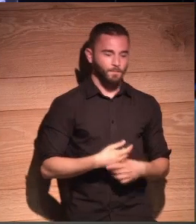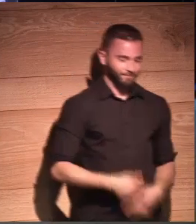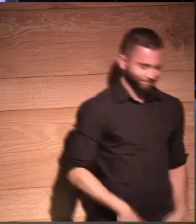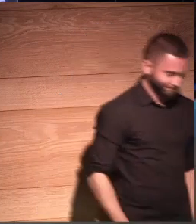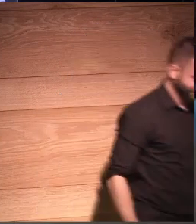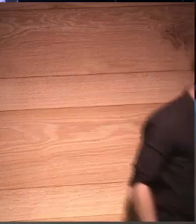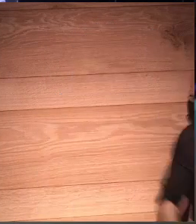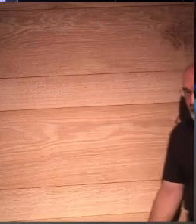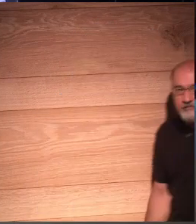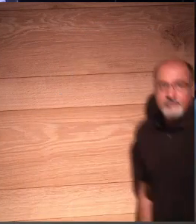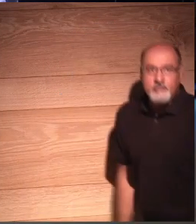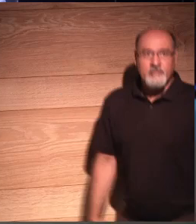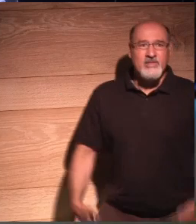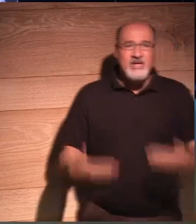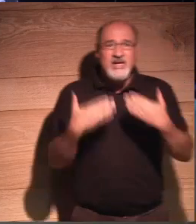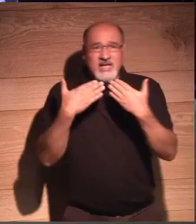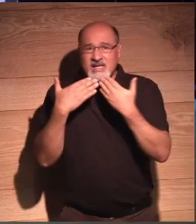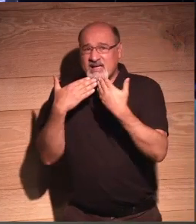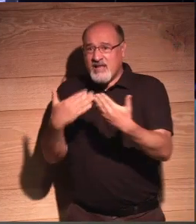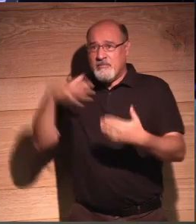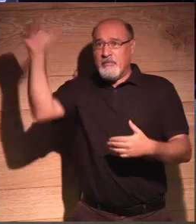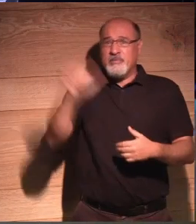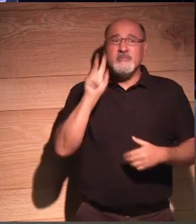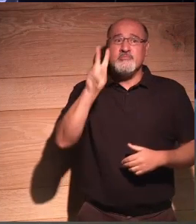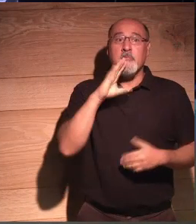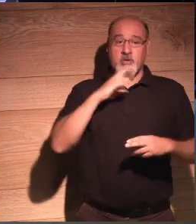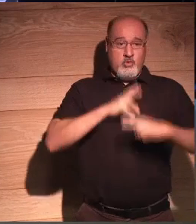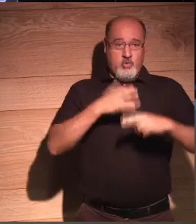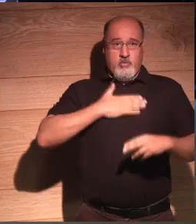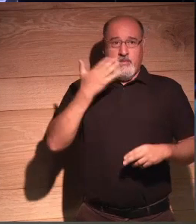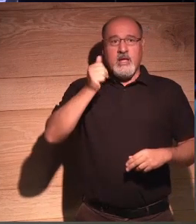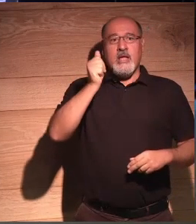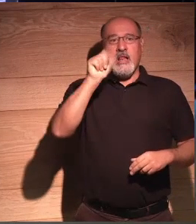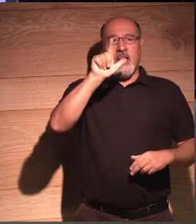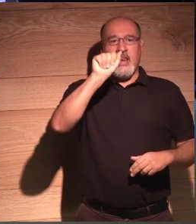Muchas gracias por la película. Mi nombre es Laura y yo lo que quería era, y ya